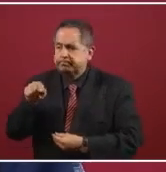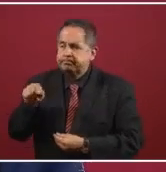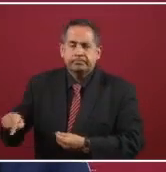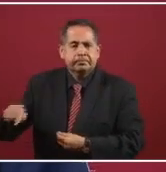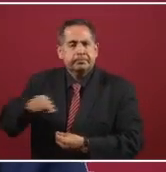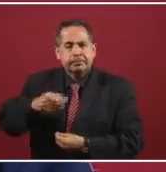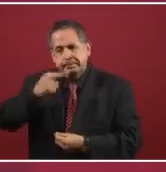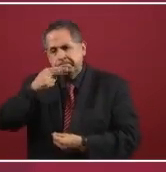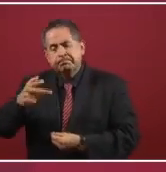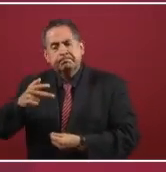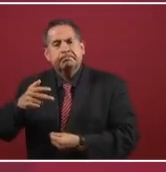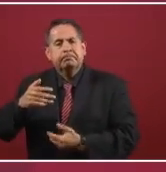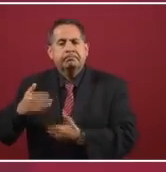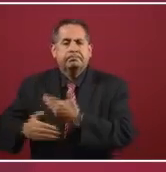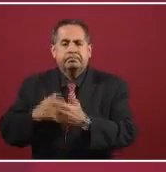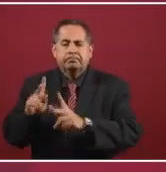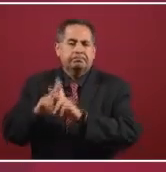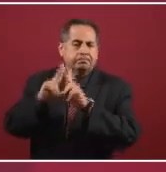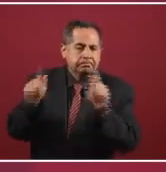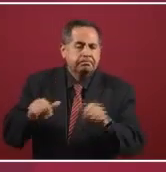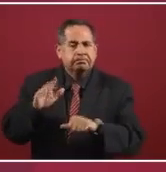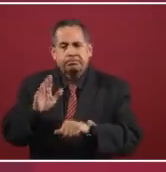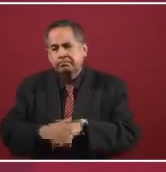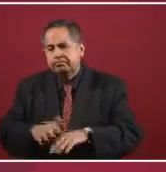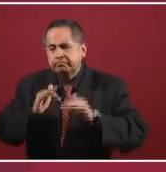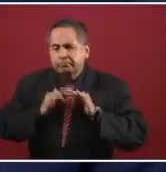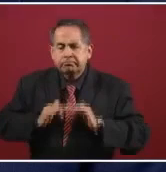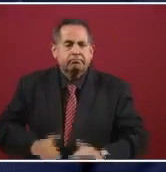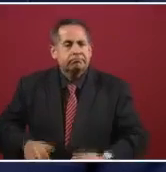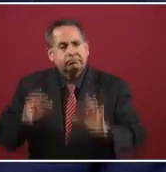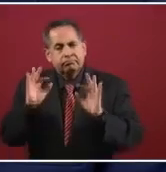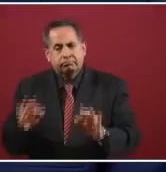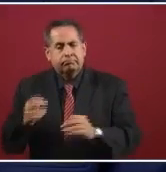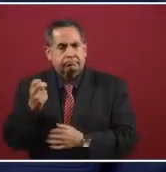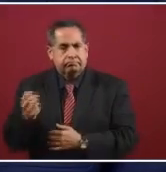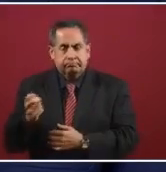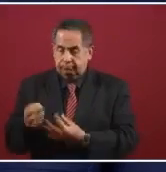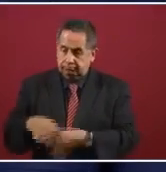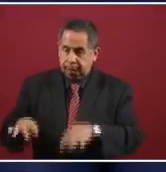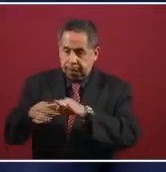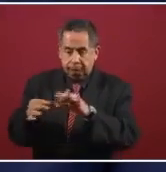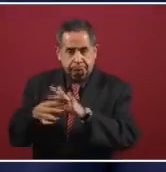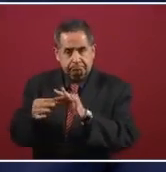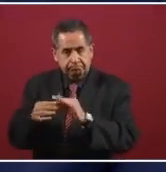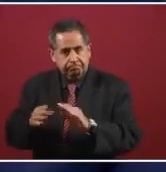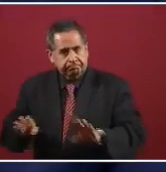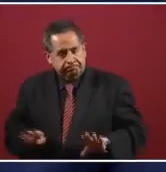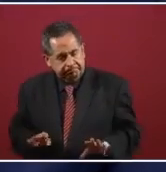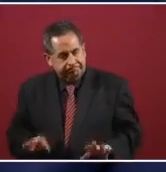haya paz, a que haya tranquilidad y, desde luego, bienestar